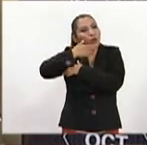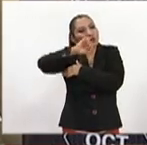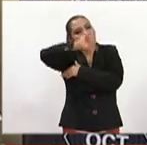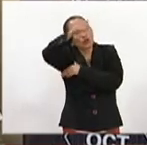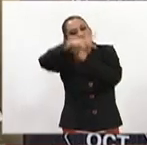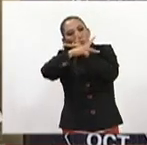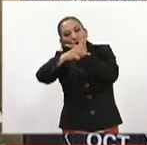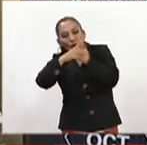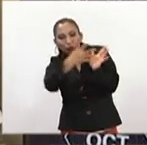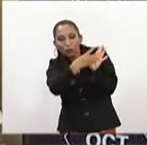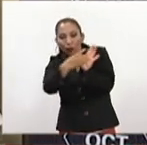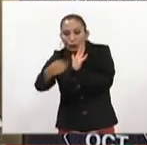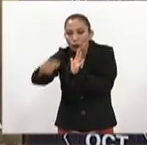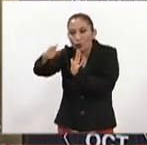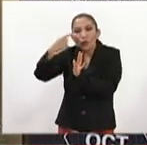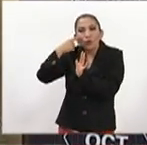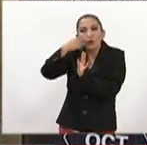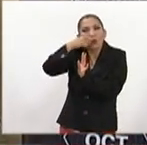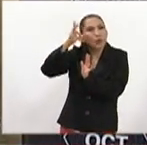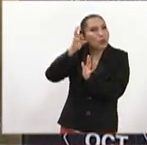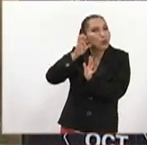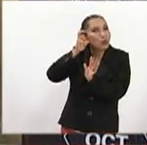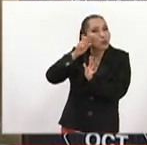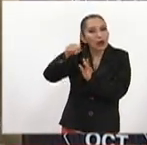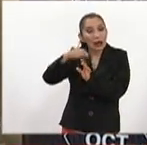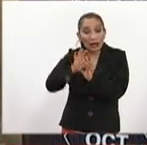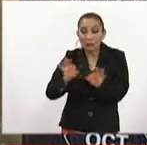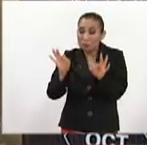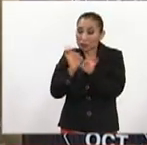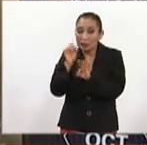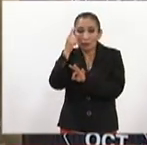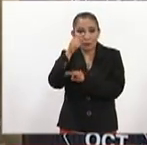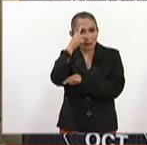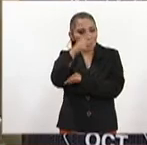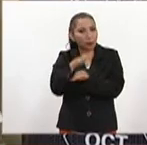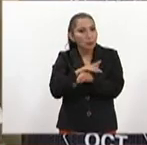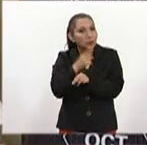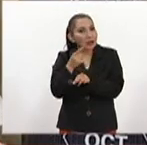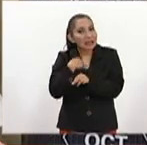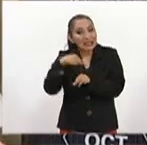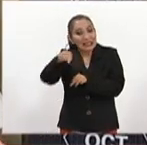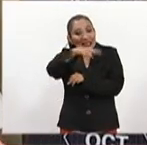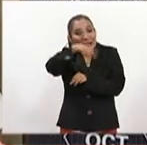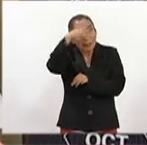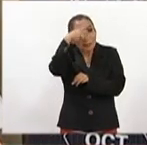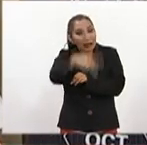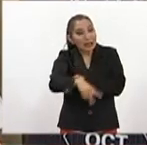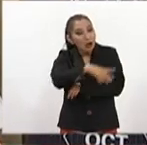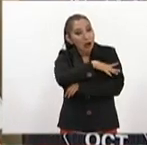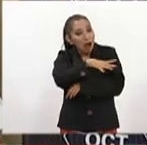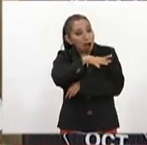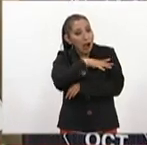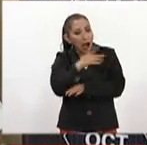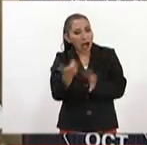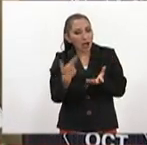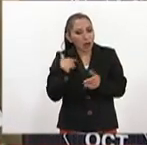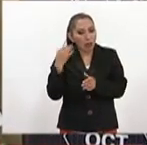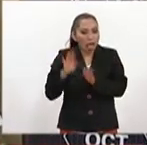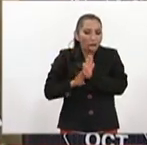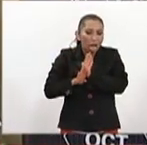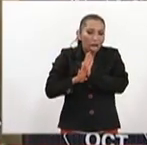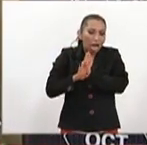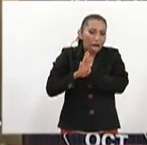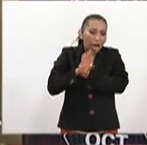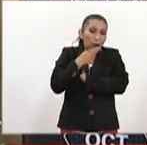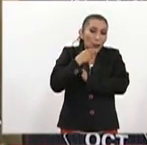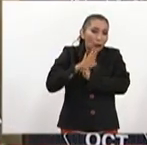nuevos productos audiovisuales. Y esto es muy relevante para México porque en México hemos tenido un escaso desarrollo de la